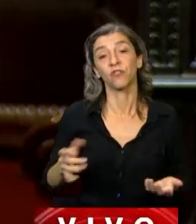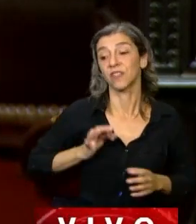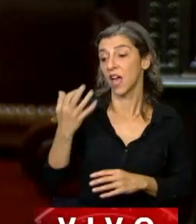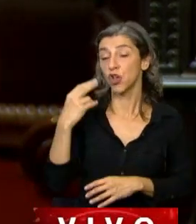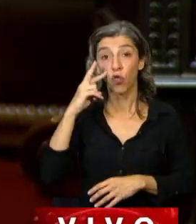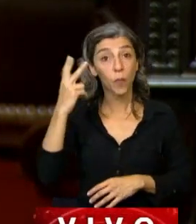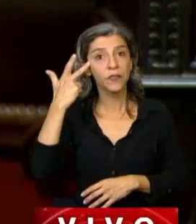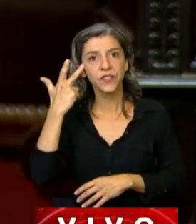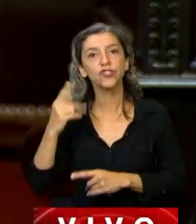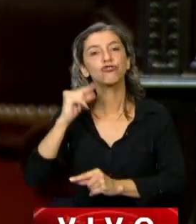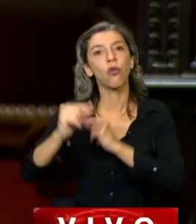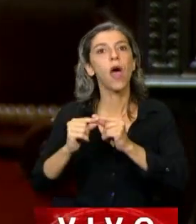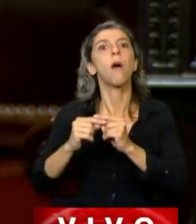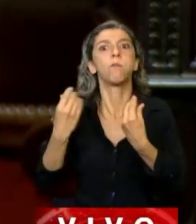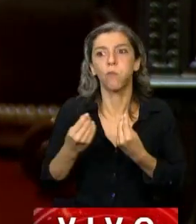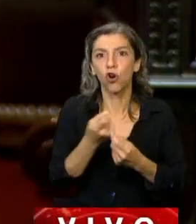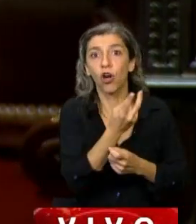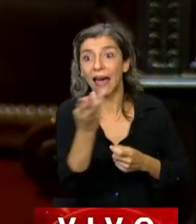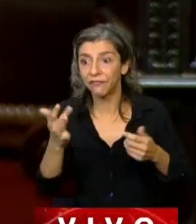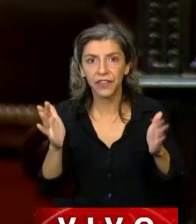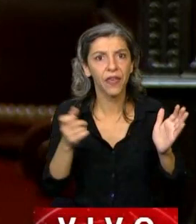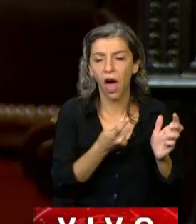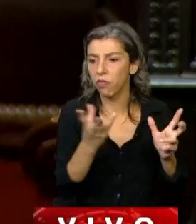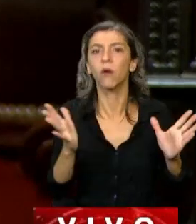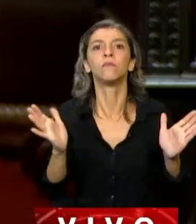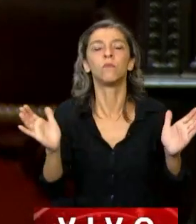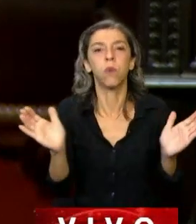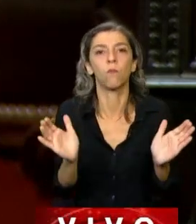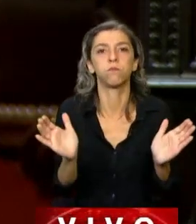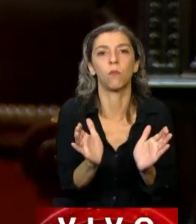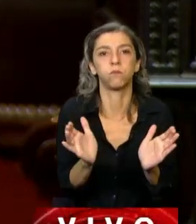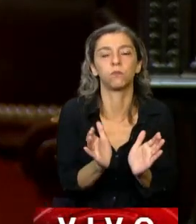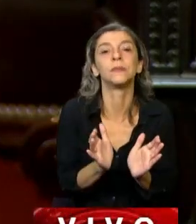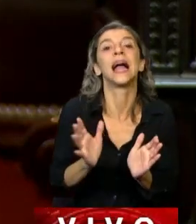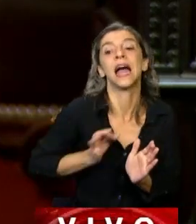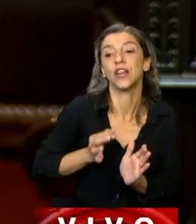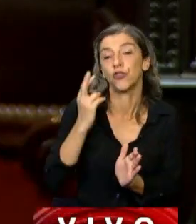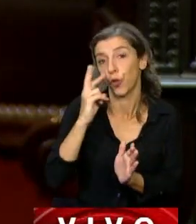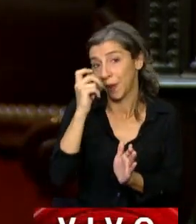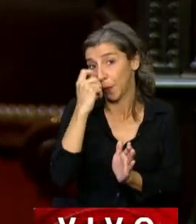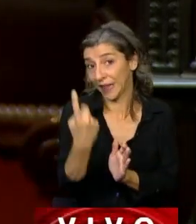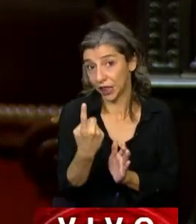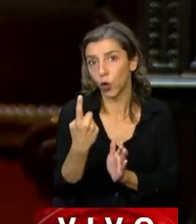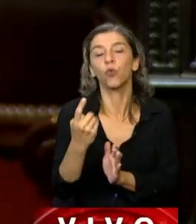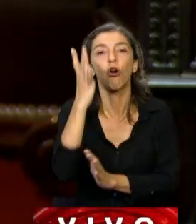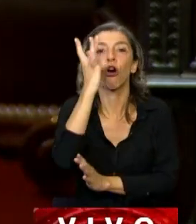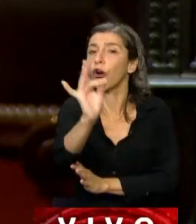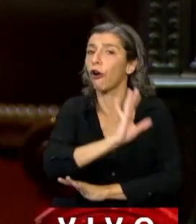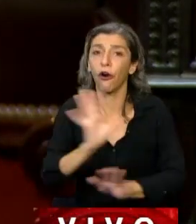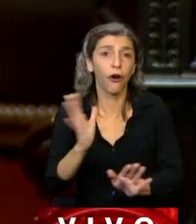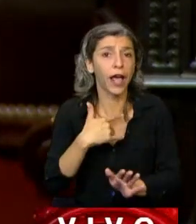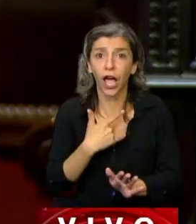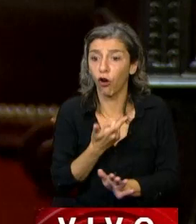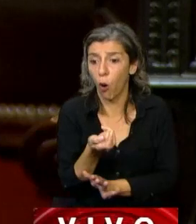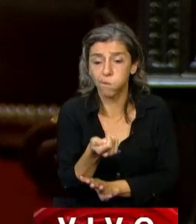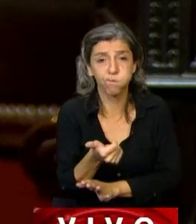constante y progresiva de esos índices y que el 2021 fue la cifra más baja,